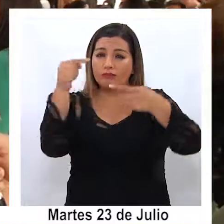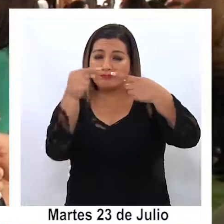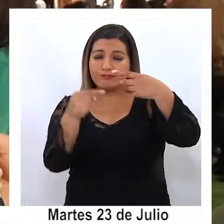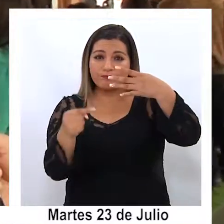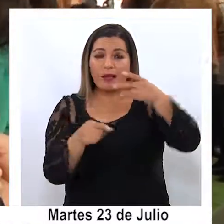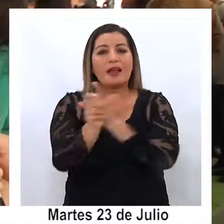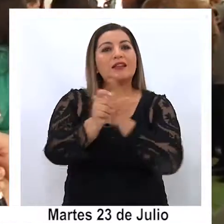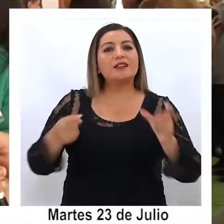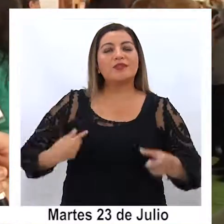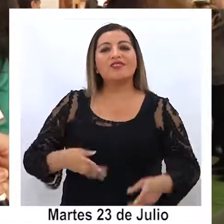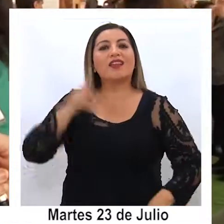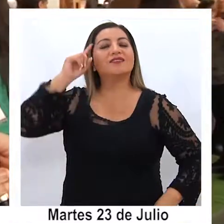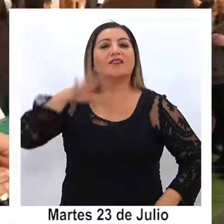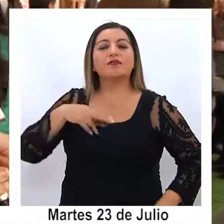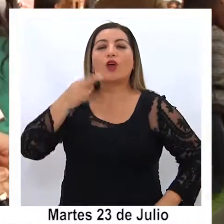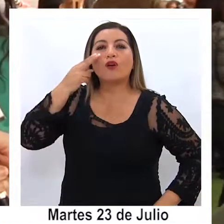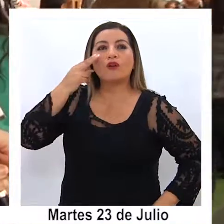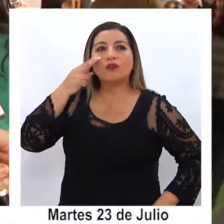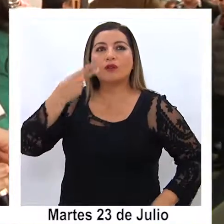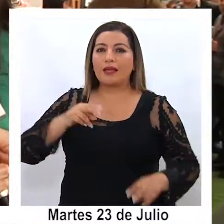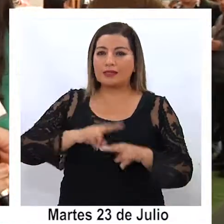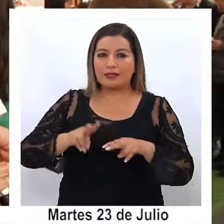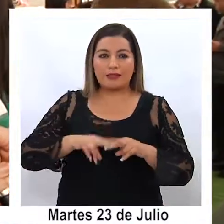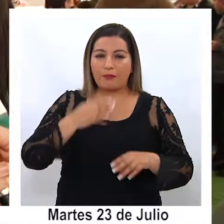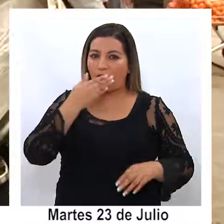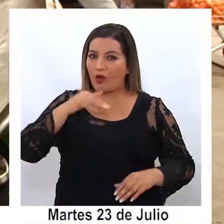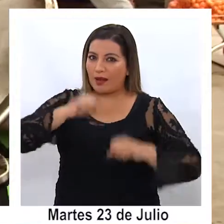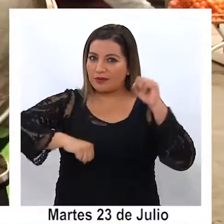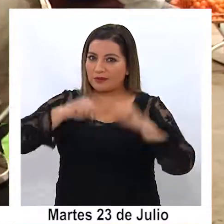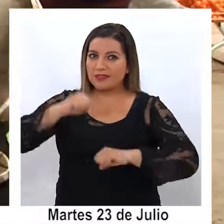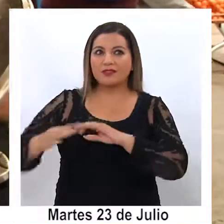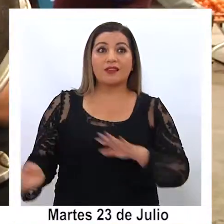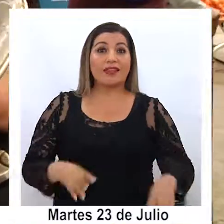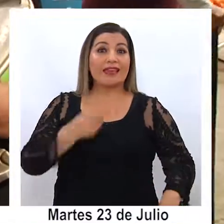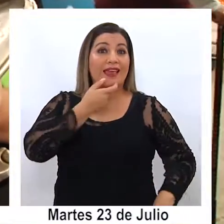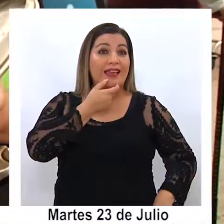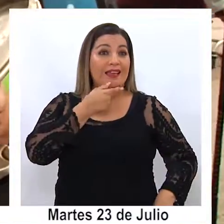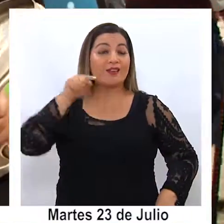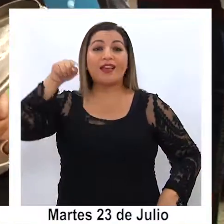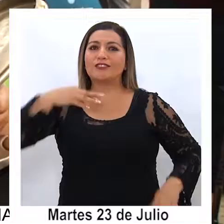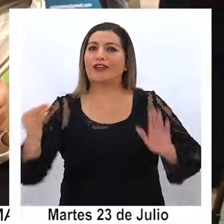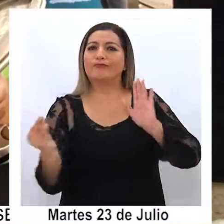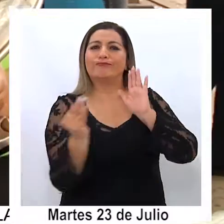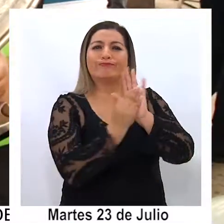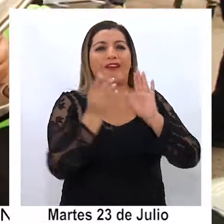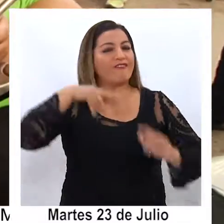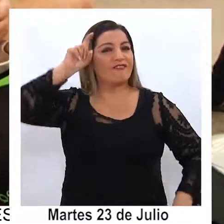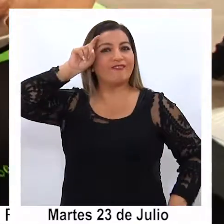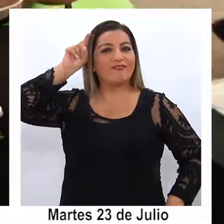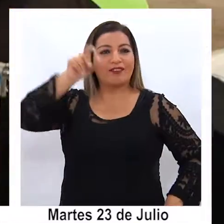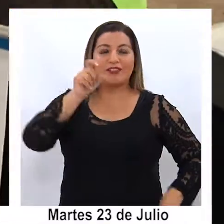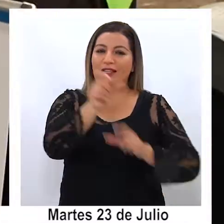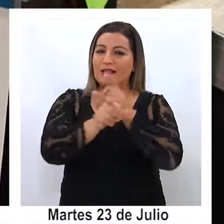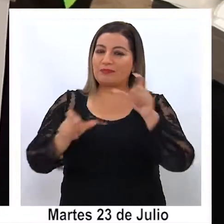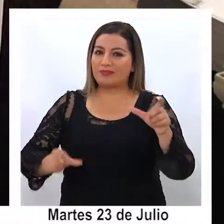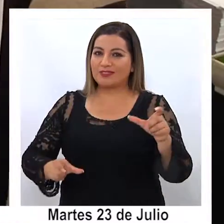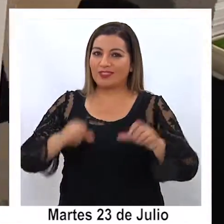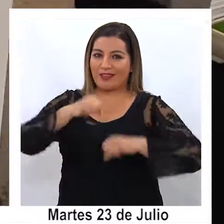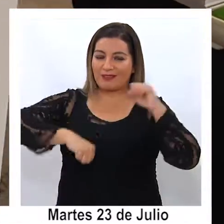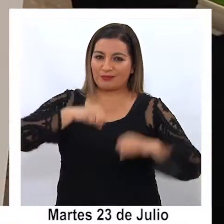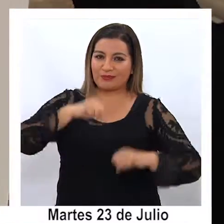todo para que la gente tenga un conocimiento de cómo mejorar sus pymes. El inglés fue una de las asignaturas favoritas de los